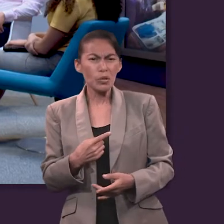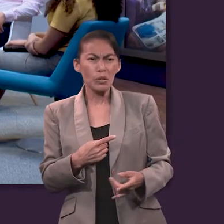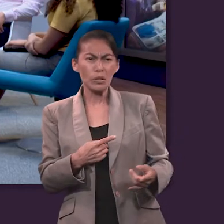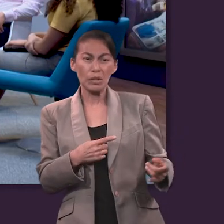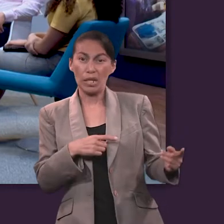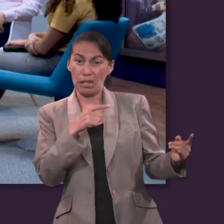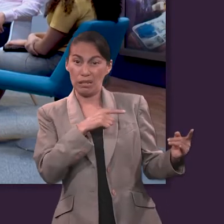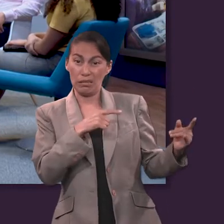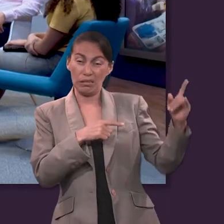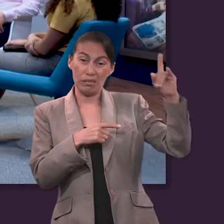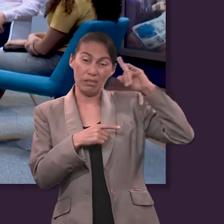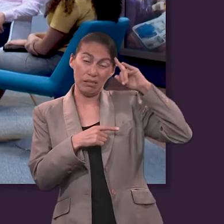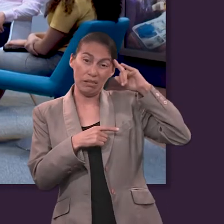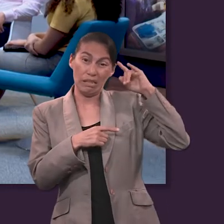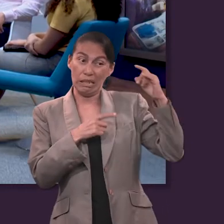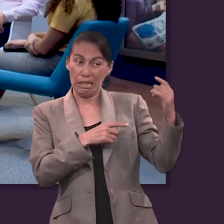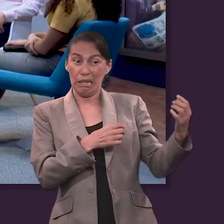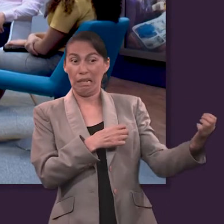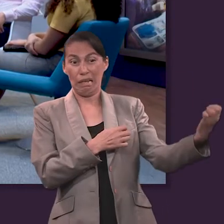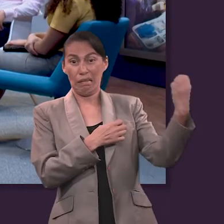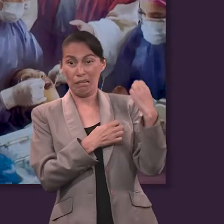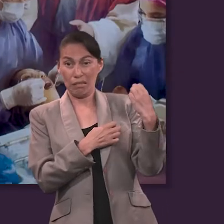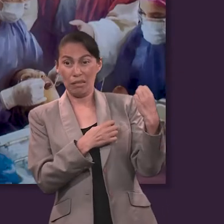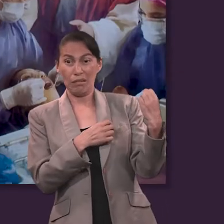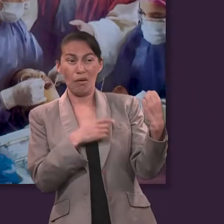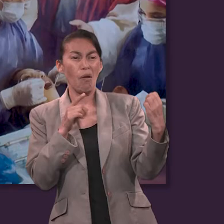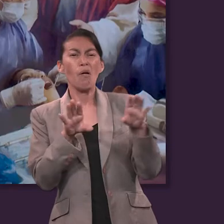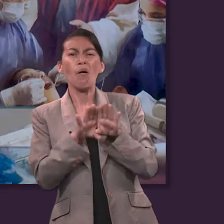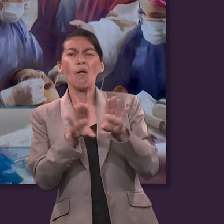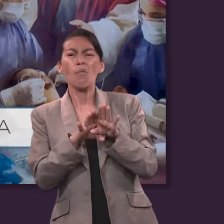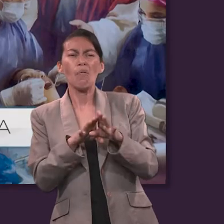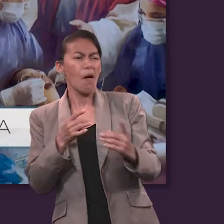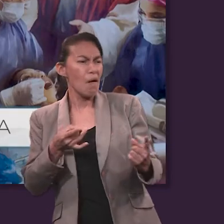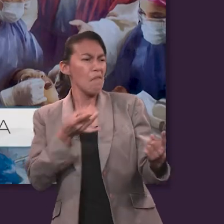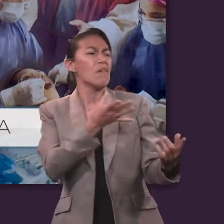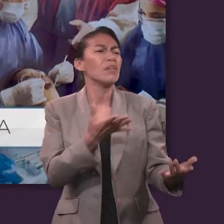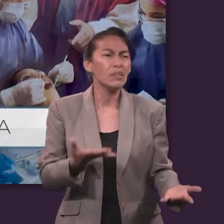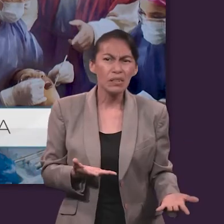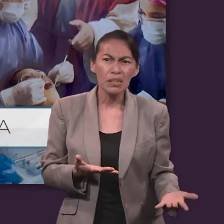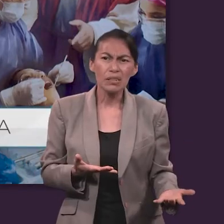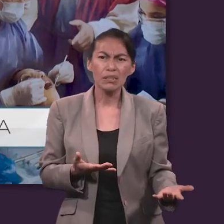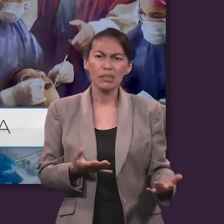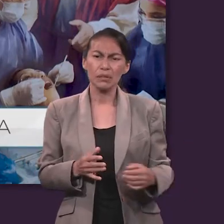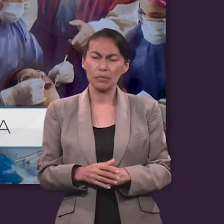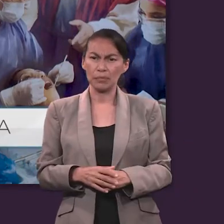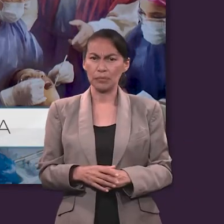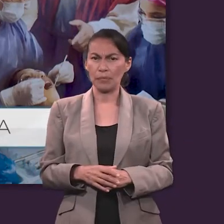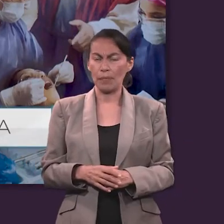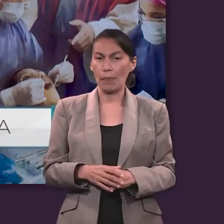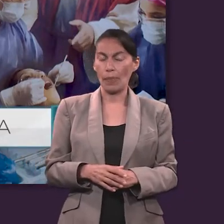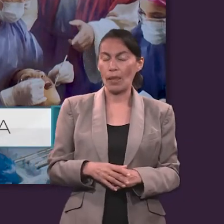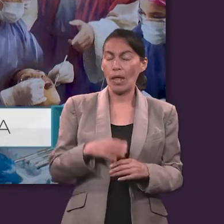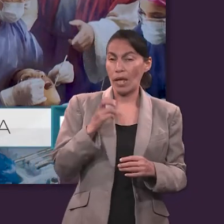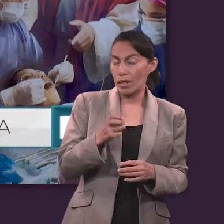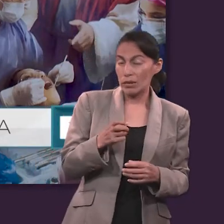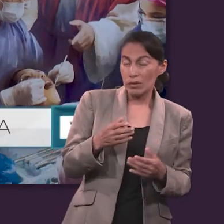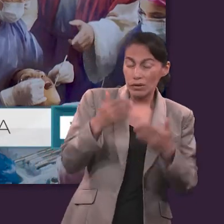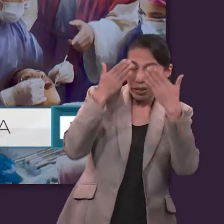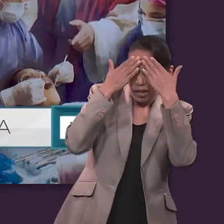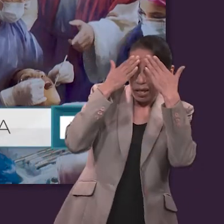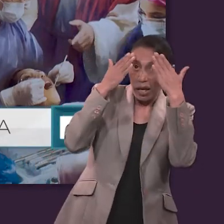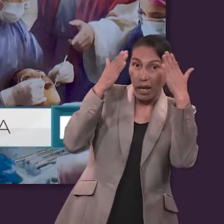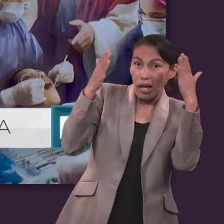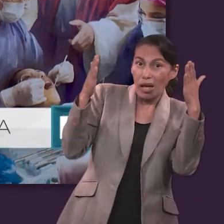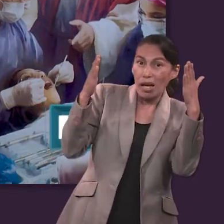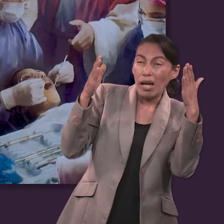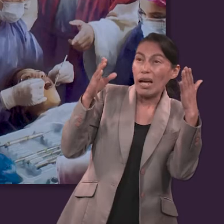enemigo en esta batalla, la que nosotros vivimos hoy? Ese capítulo nos abre la ventana y el libro Apocalipsis hacia